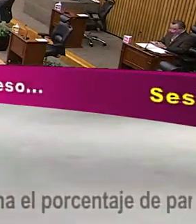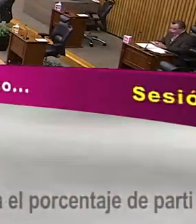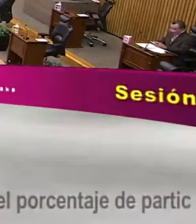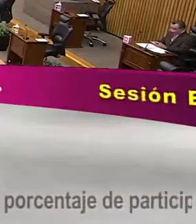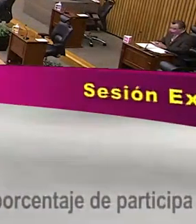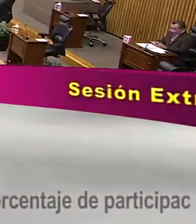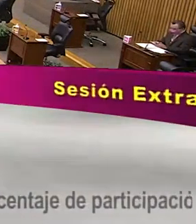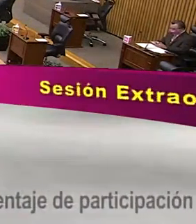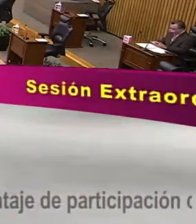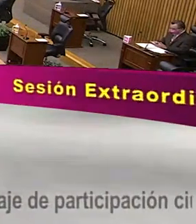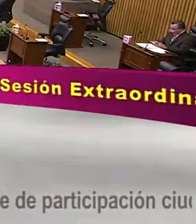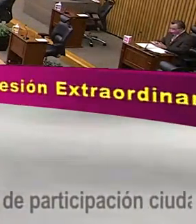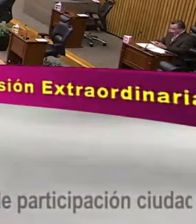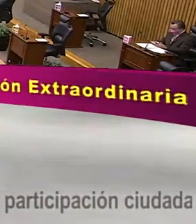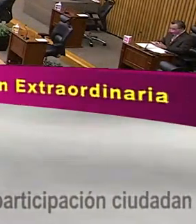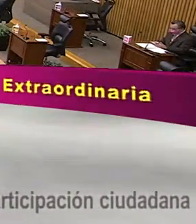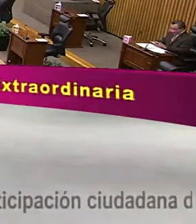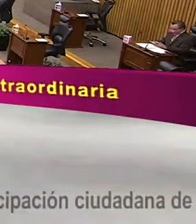ah